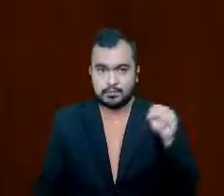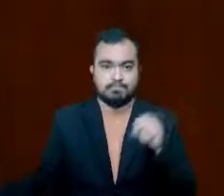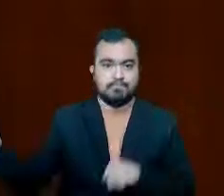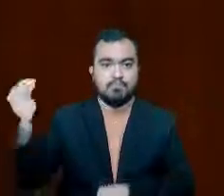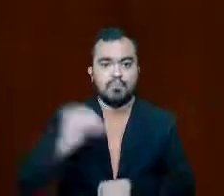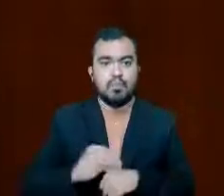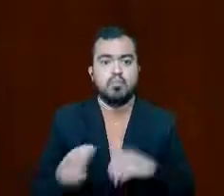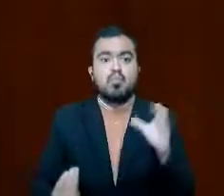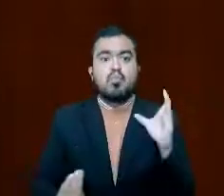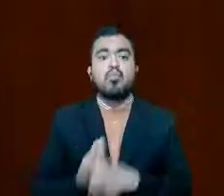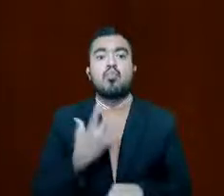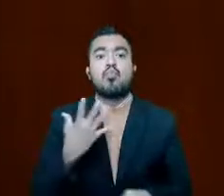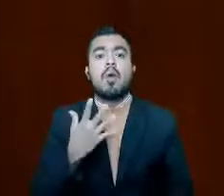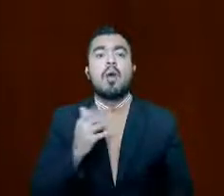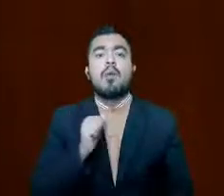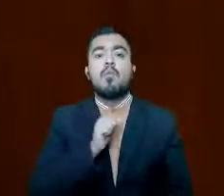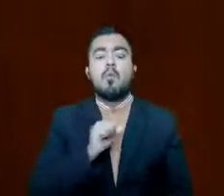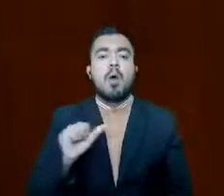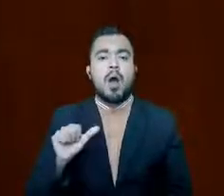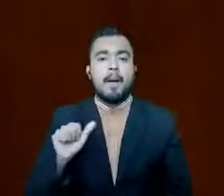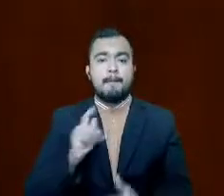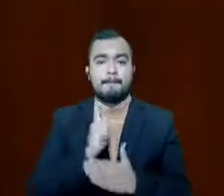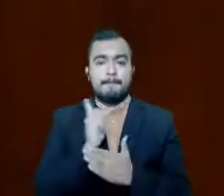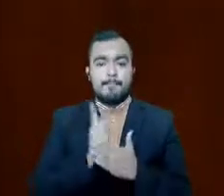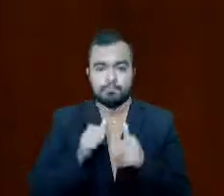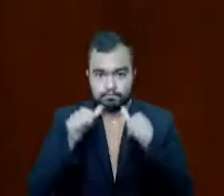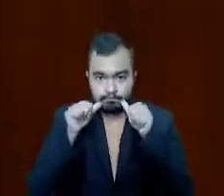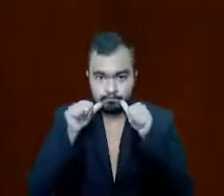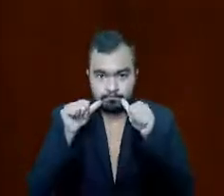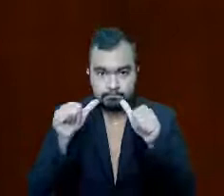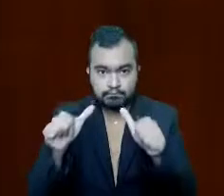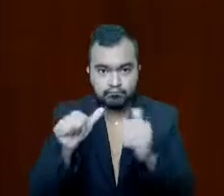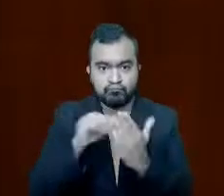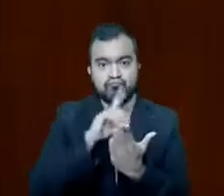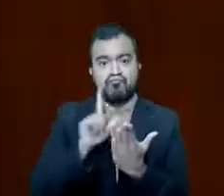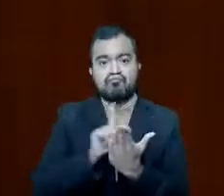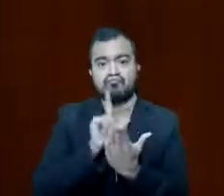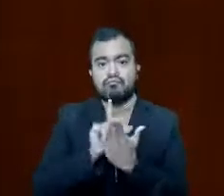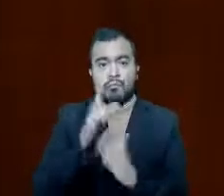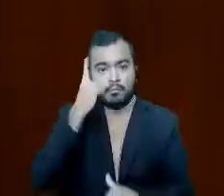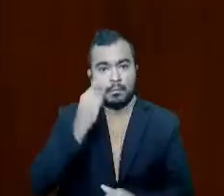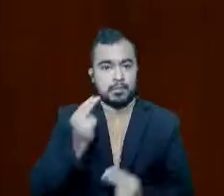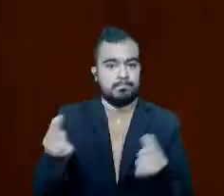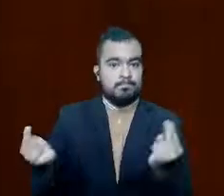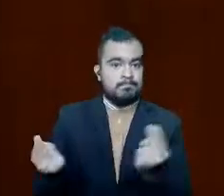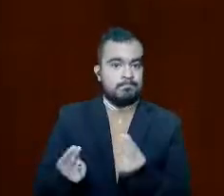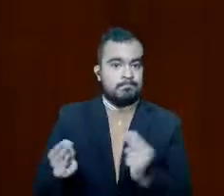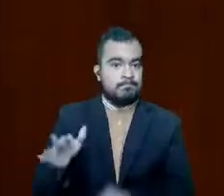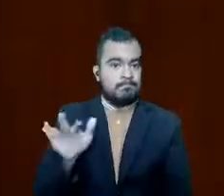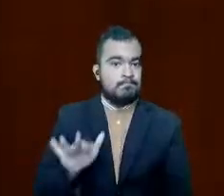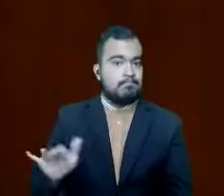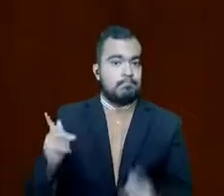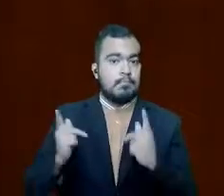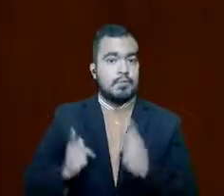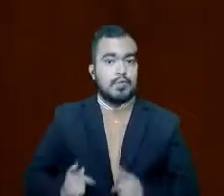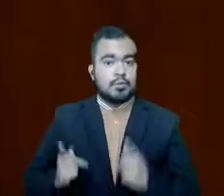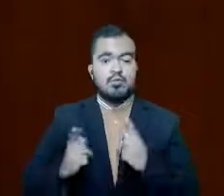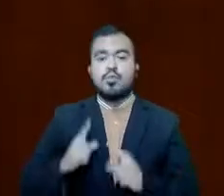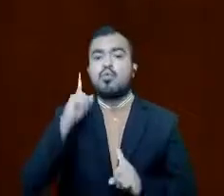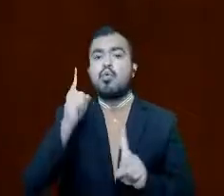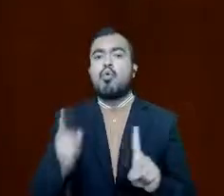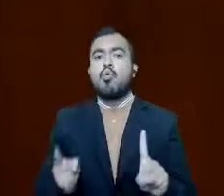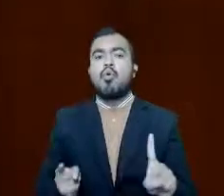políticas o programas acorde a las necesidades de estos tiempos, con el objetivo de